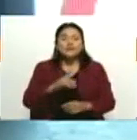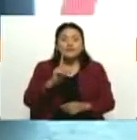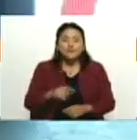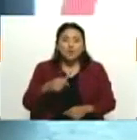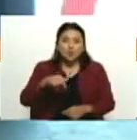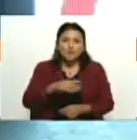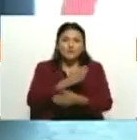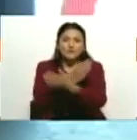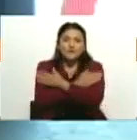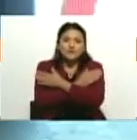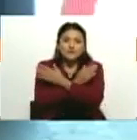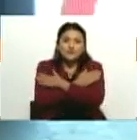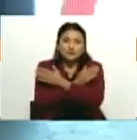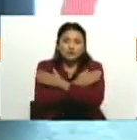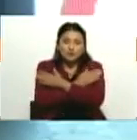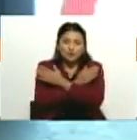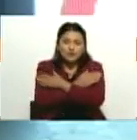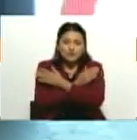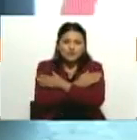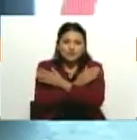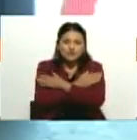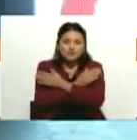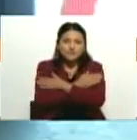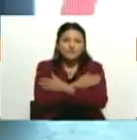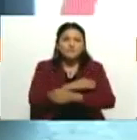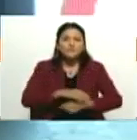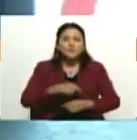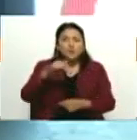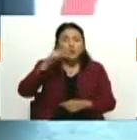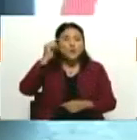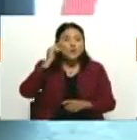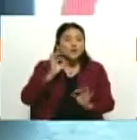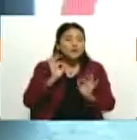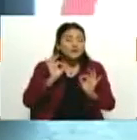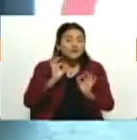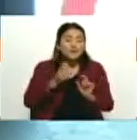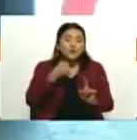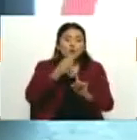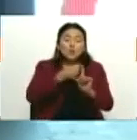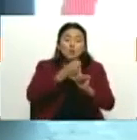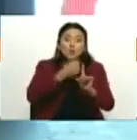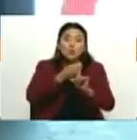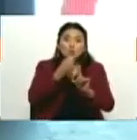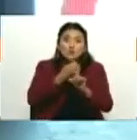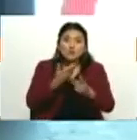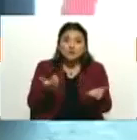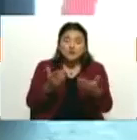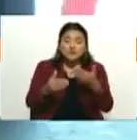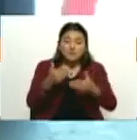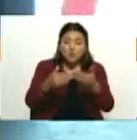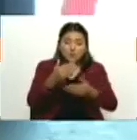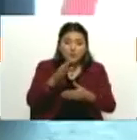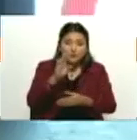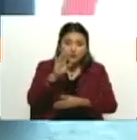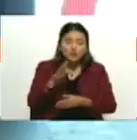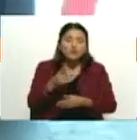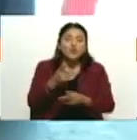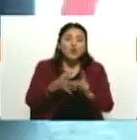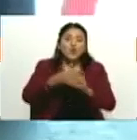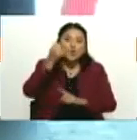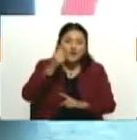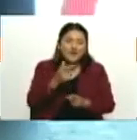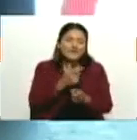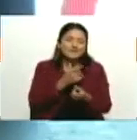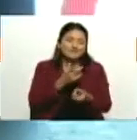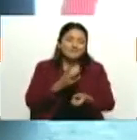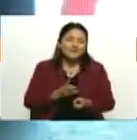día de batalla que abrió las puertas de las grandes victorias. Quiero también saludar a